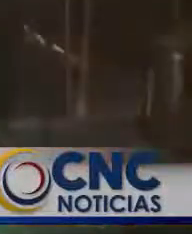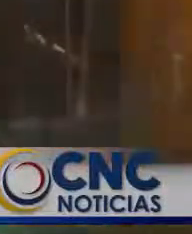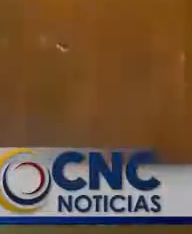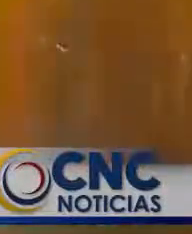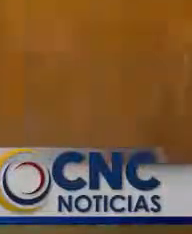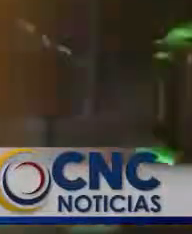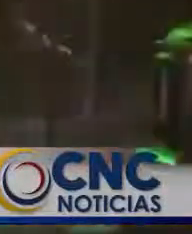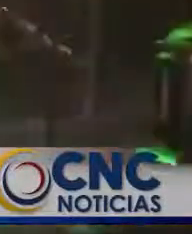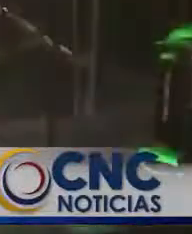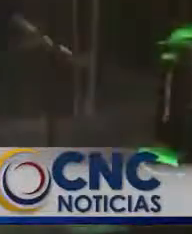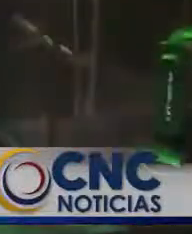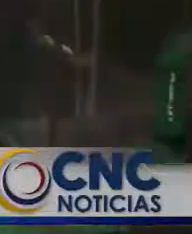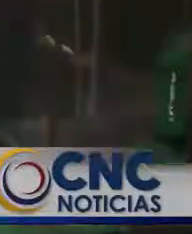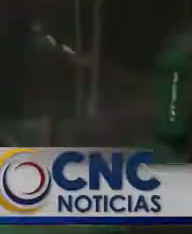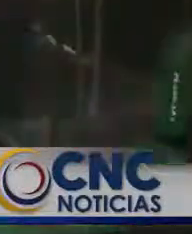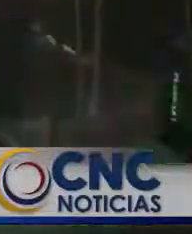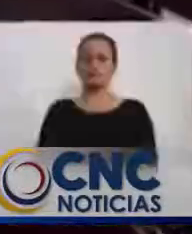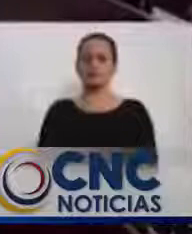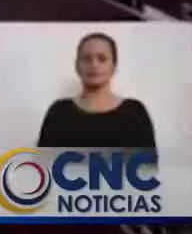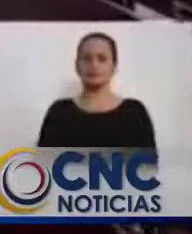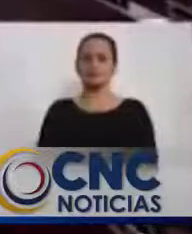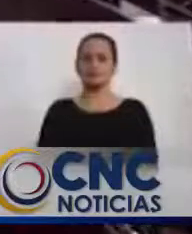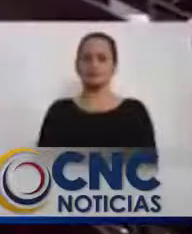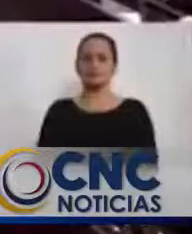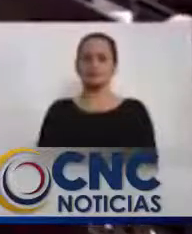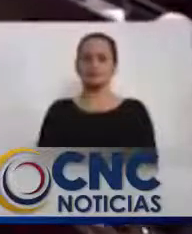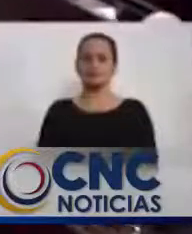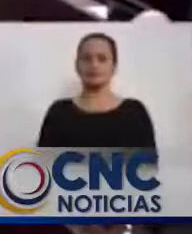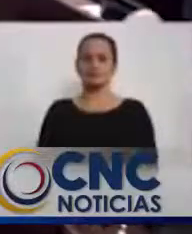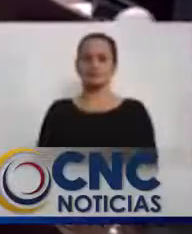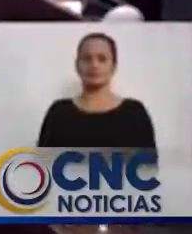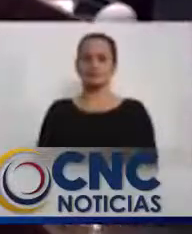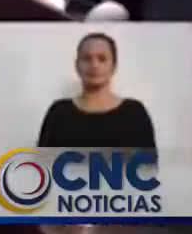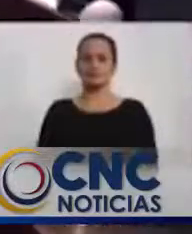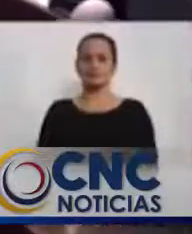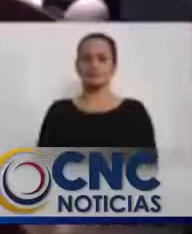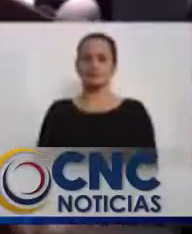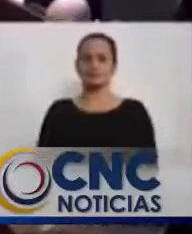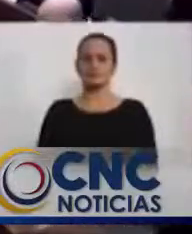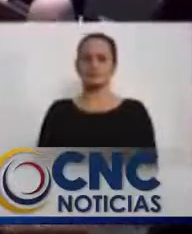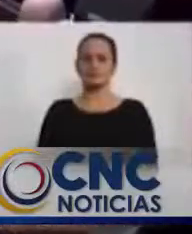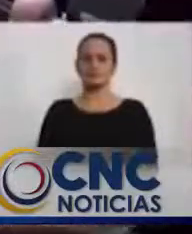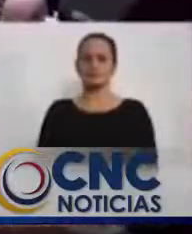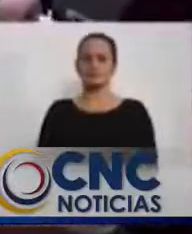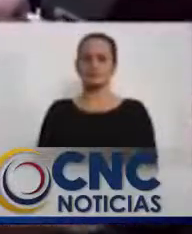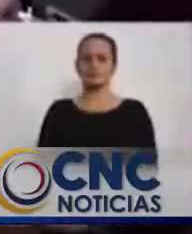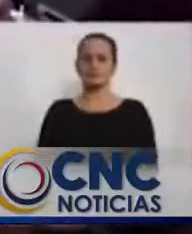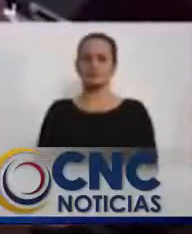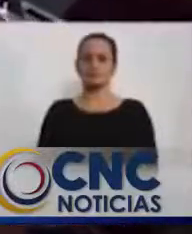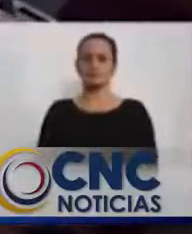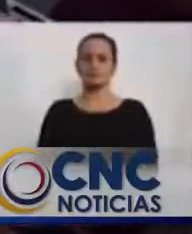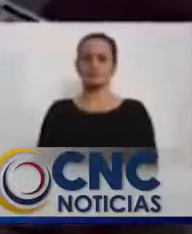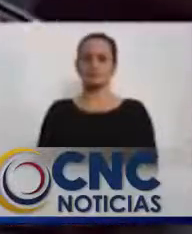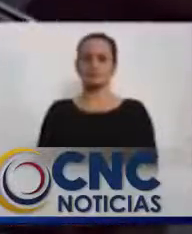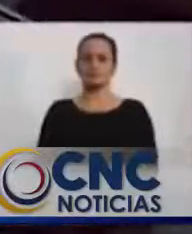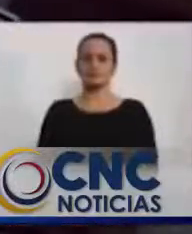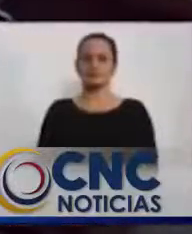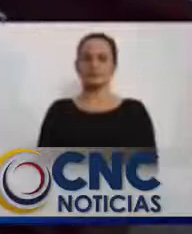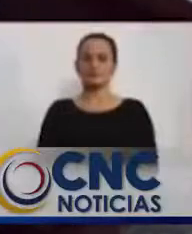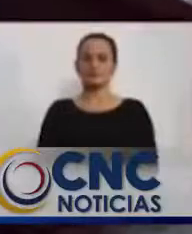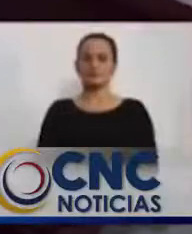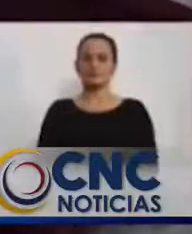quien también actuó como representante de la Cámara por el Departamento del Cesar en dos periodos